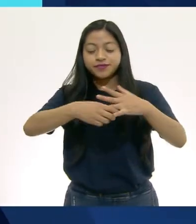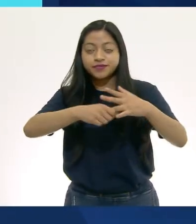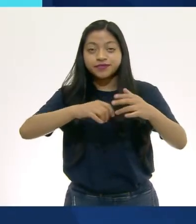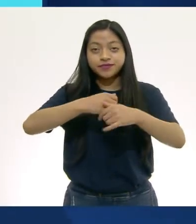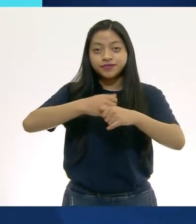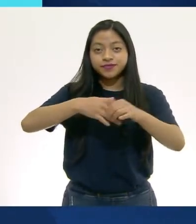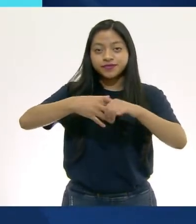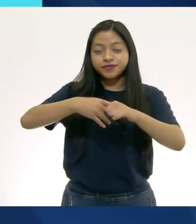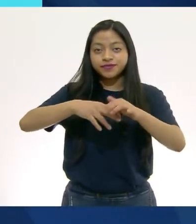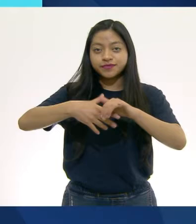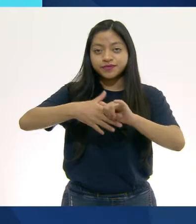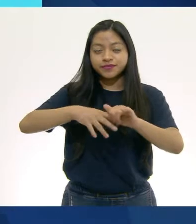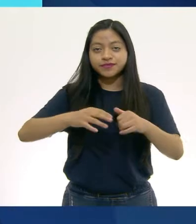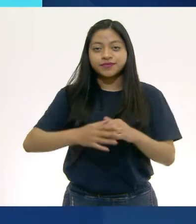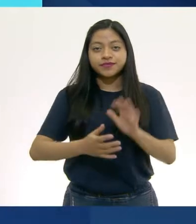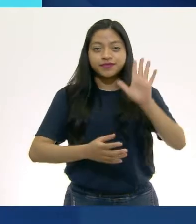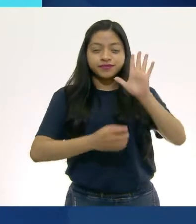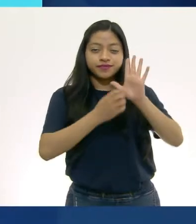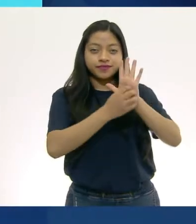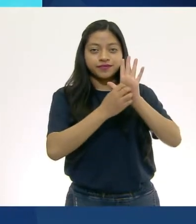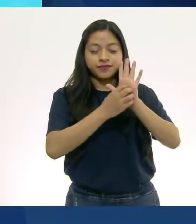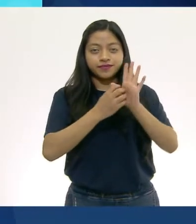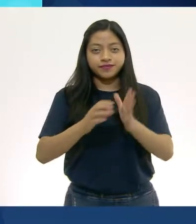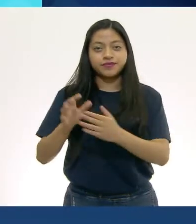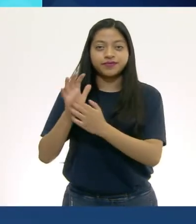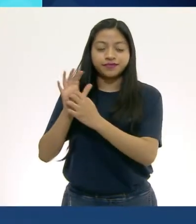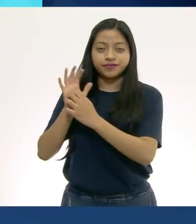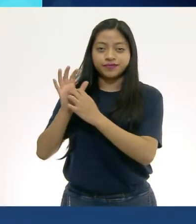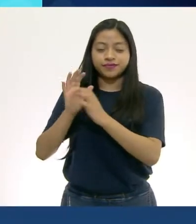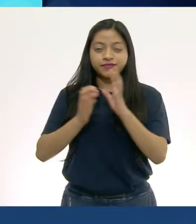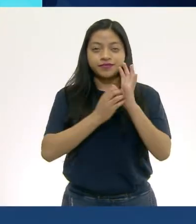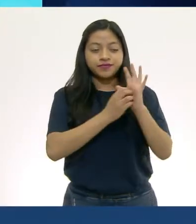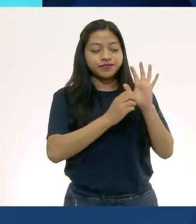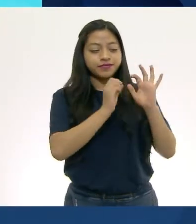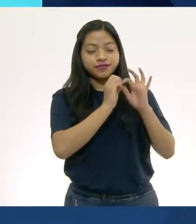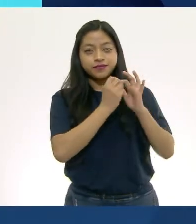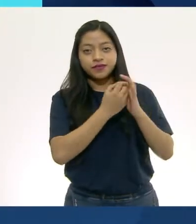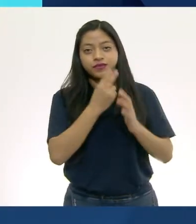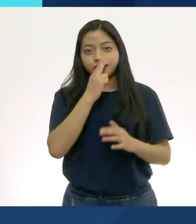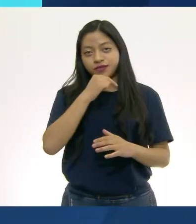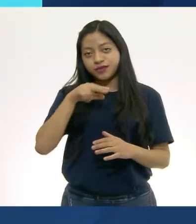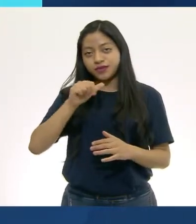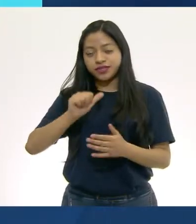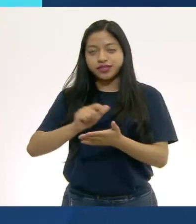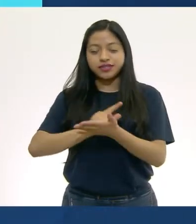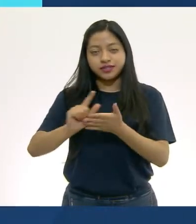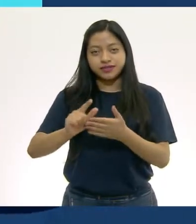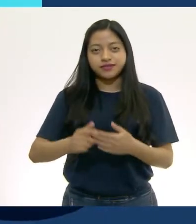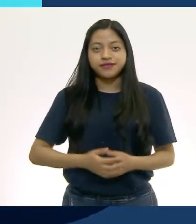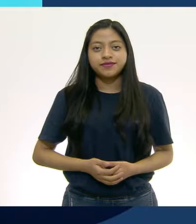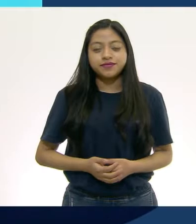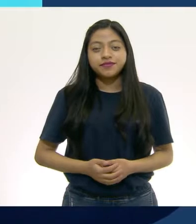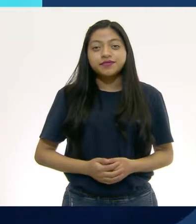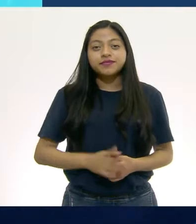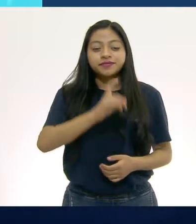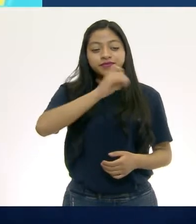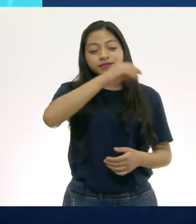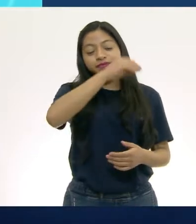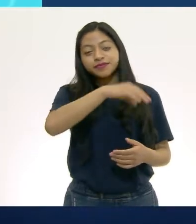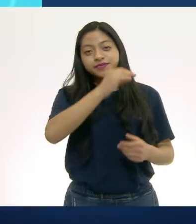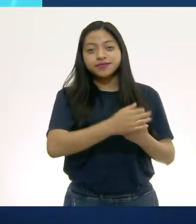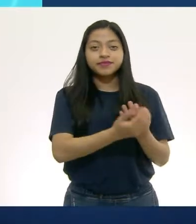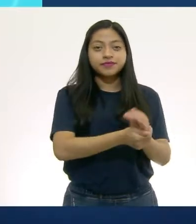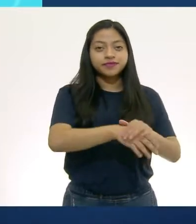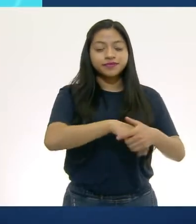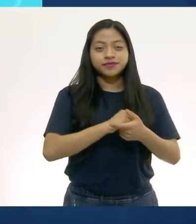dedos. Ahora haz como que rasguñas la palma de tus manos para lavar tus uñas. Enjuaga tus manos con